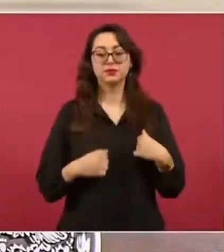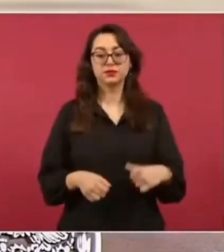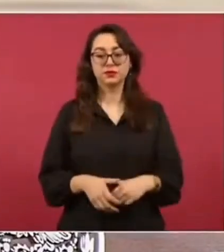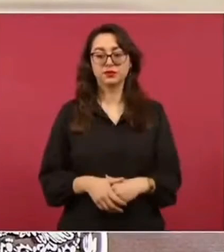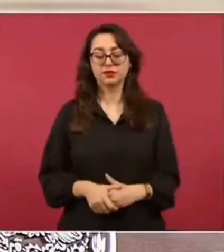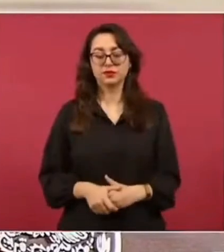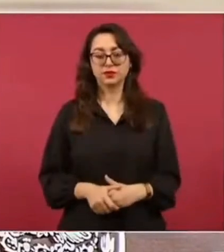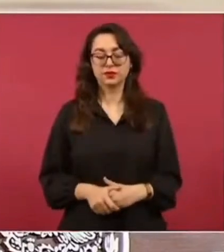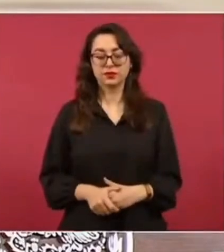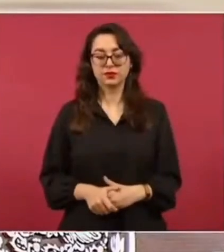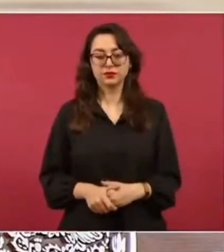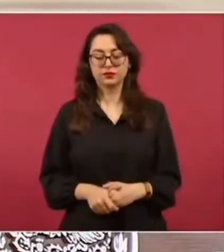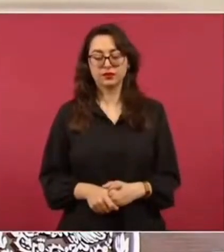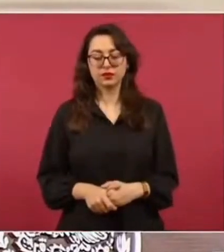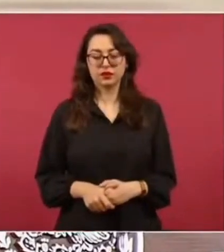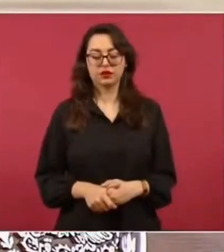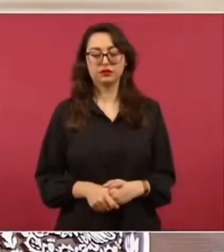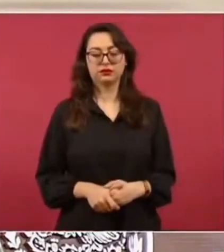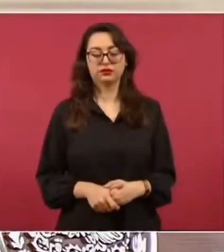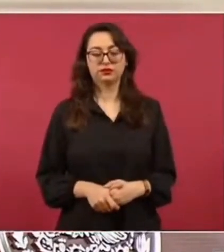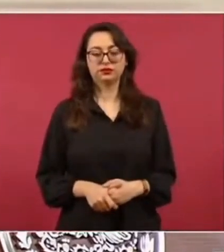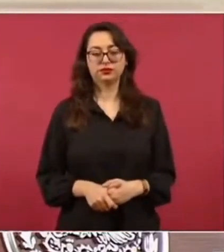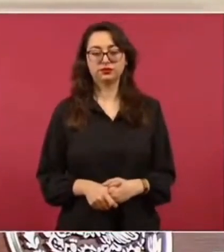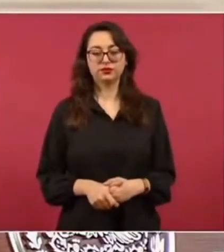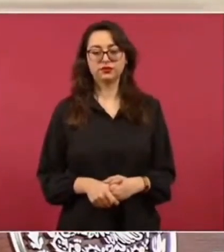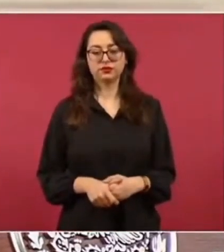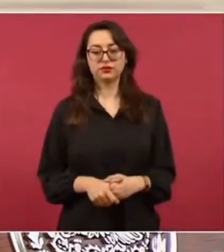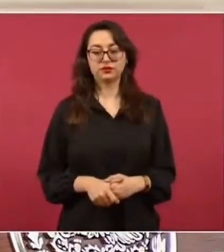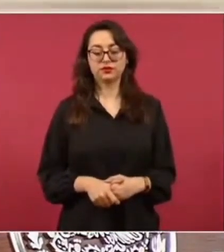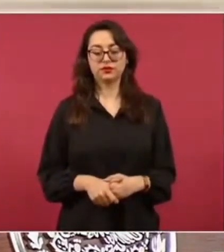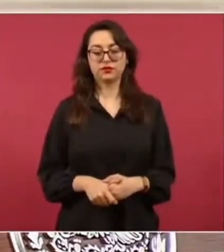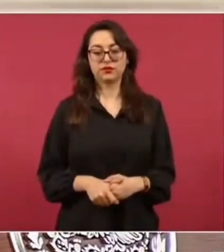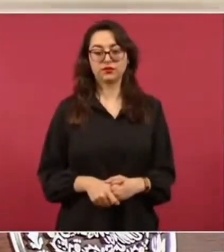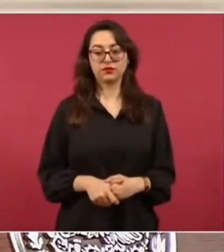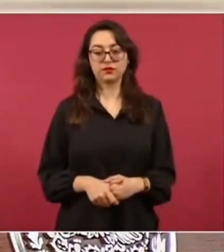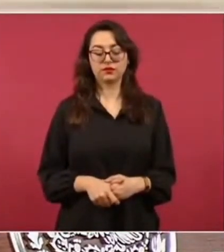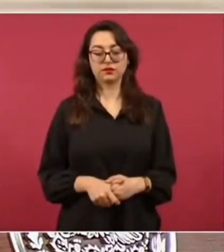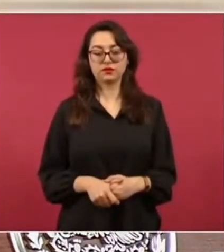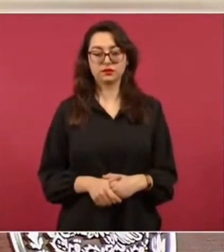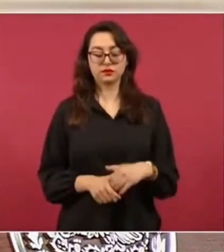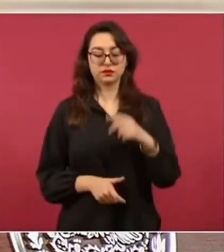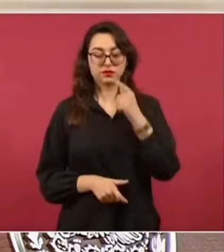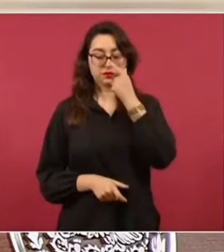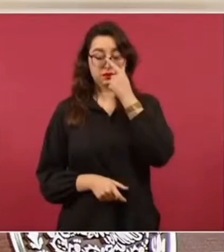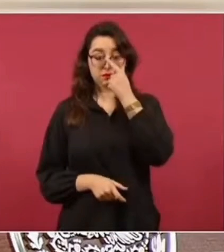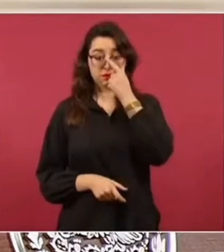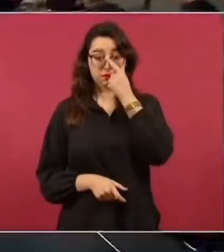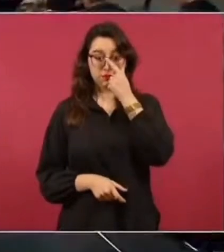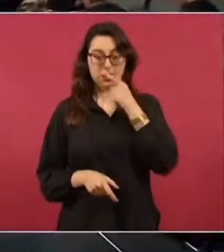Habla de la matanza de Huitzilac, a ver si está Huitzilac.